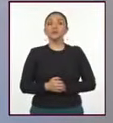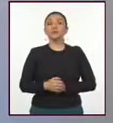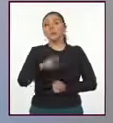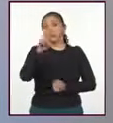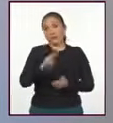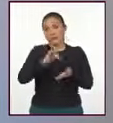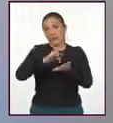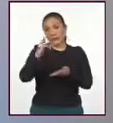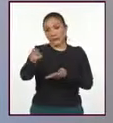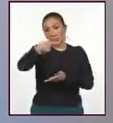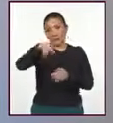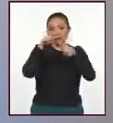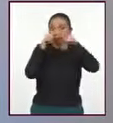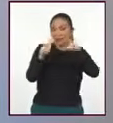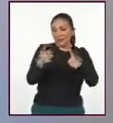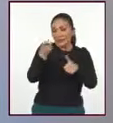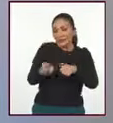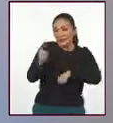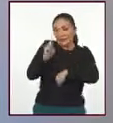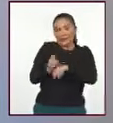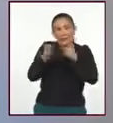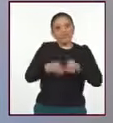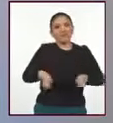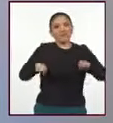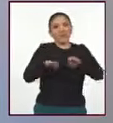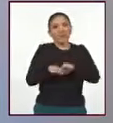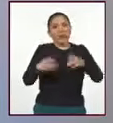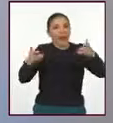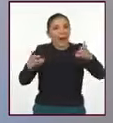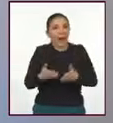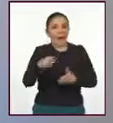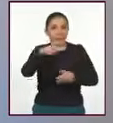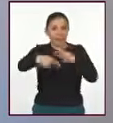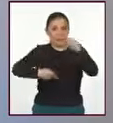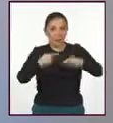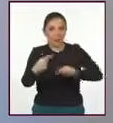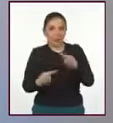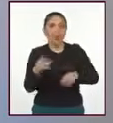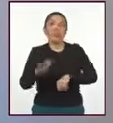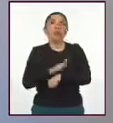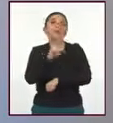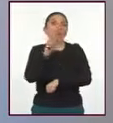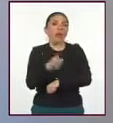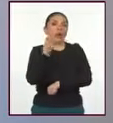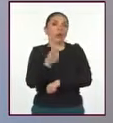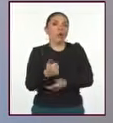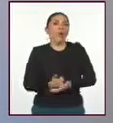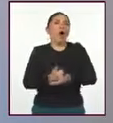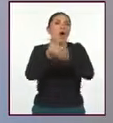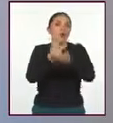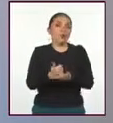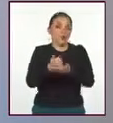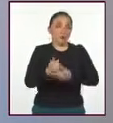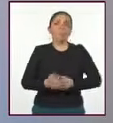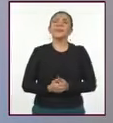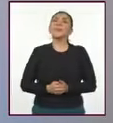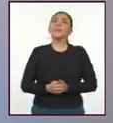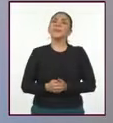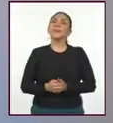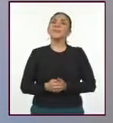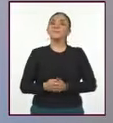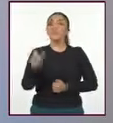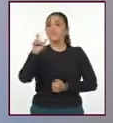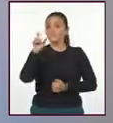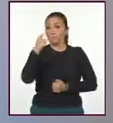nos estén acompañando. Es muy importante el que se realicen estas preguntas porque de verdad es algo que contribuye mucho. Cuando se tiene este